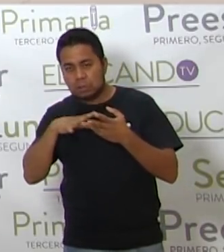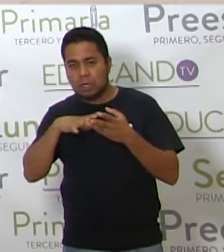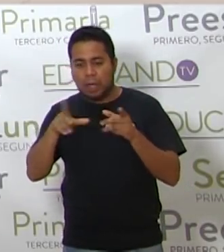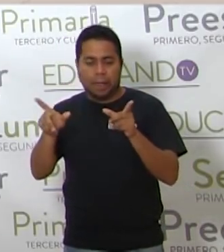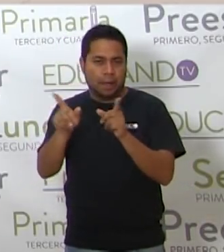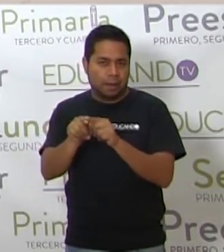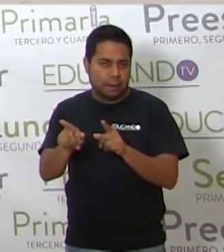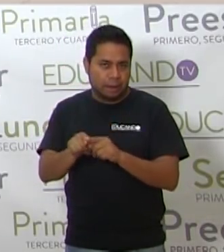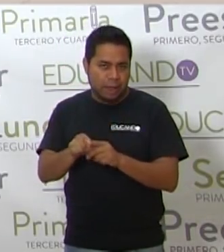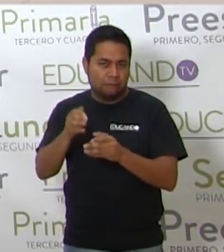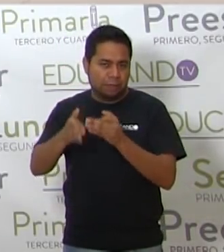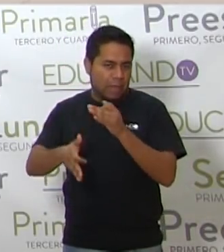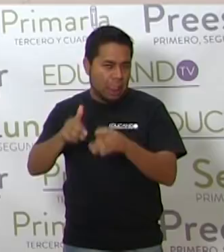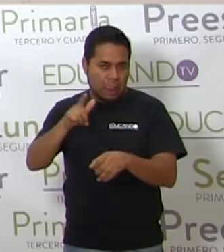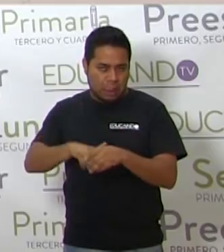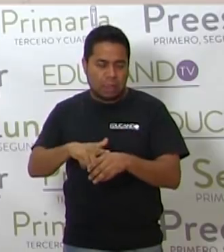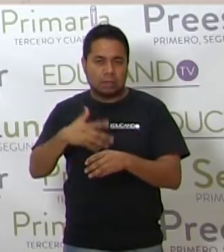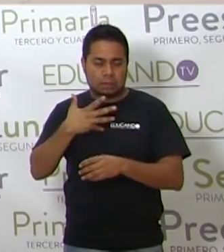desenlace, bien,